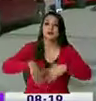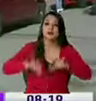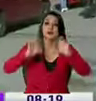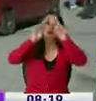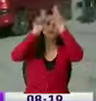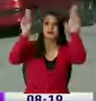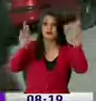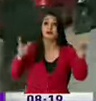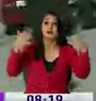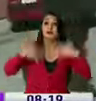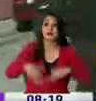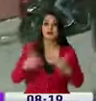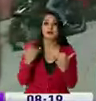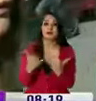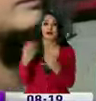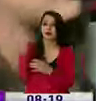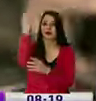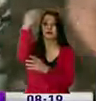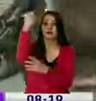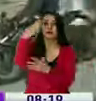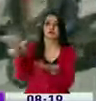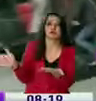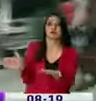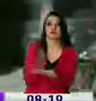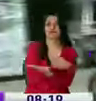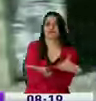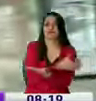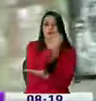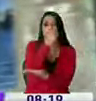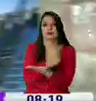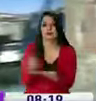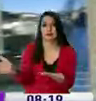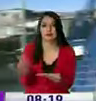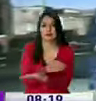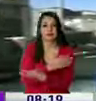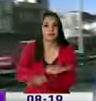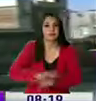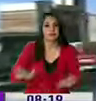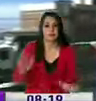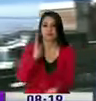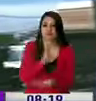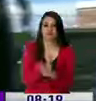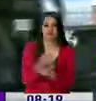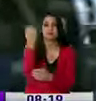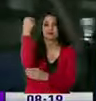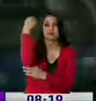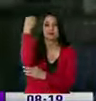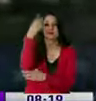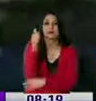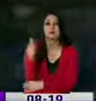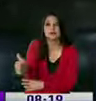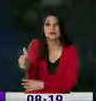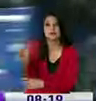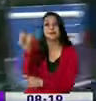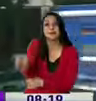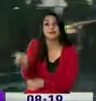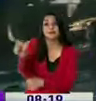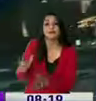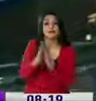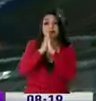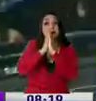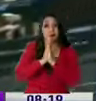puente, vamos a proceder a retirarlo en el transcurso de esta semana. Cabe recalcar que es pedido de la gente el que